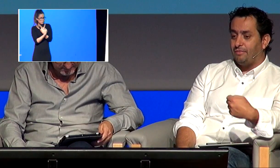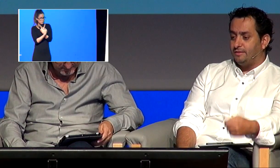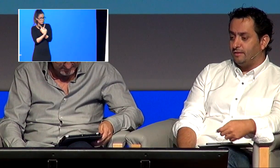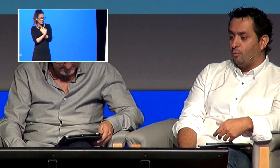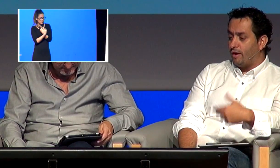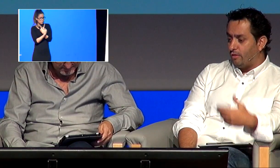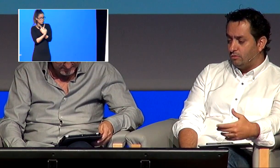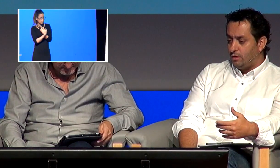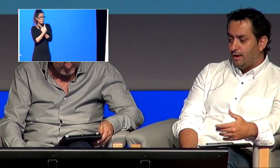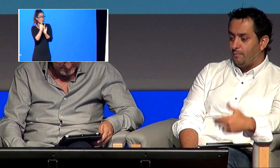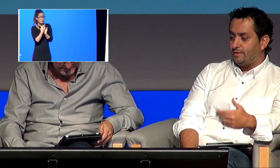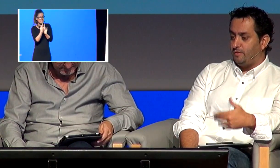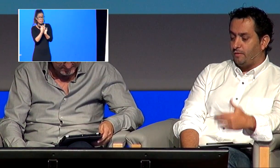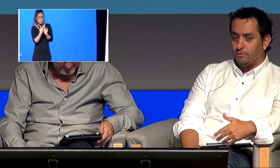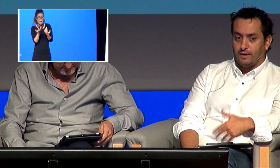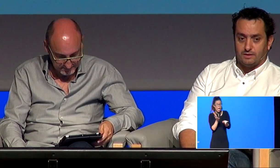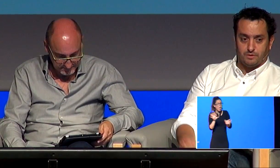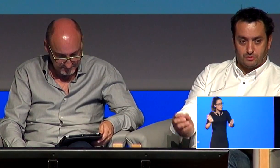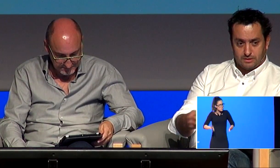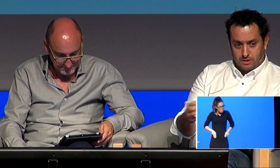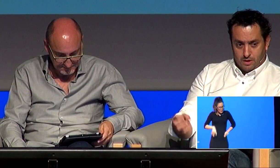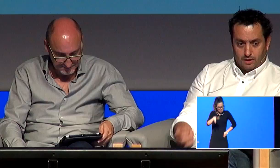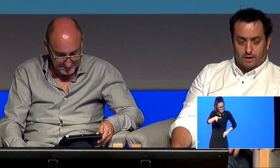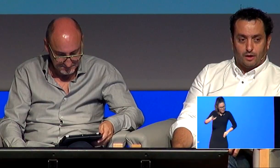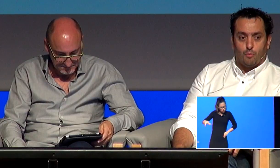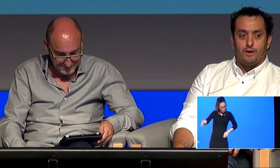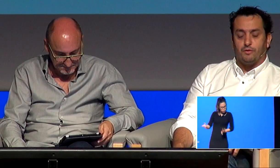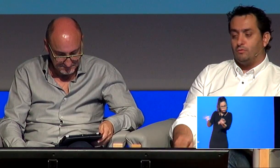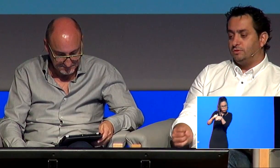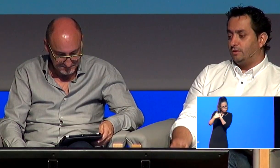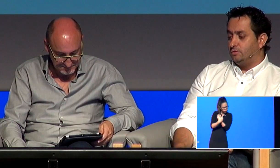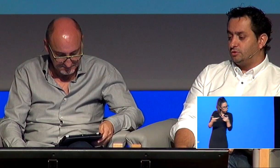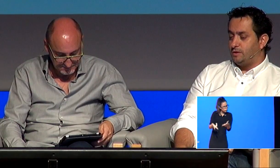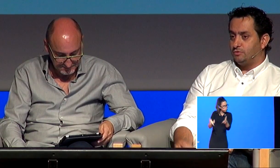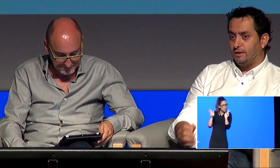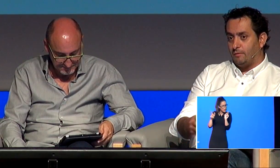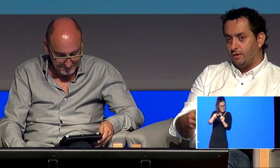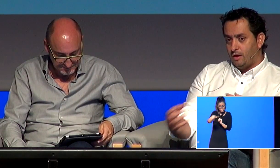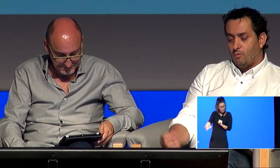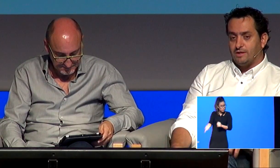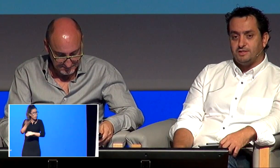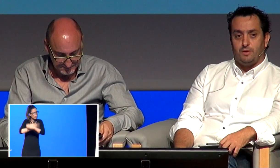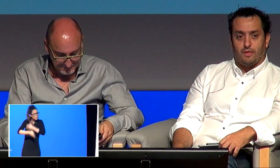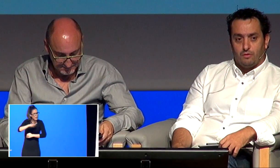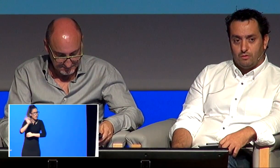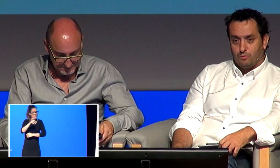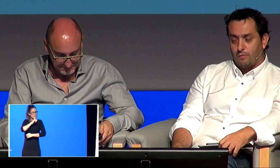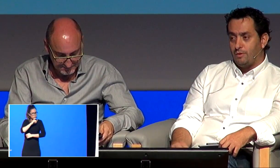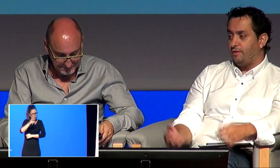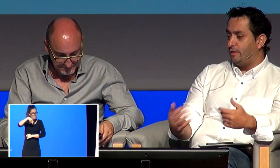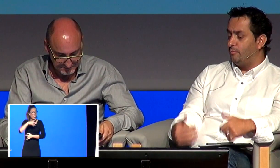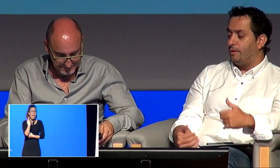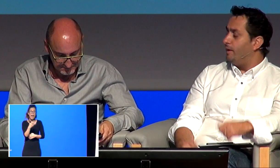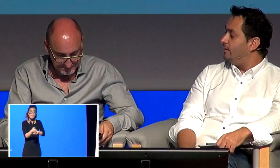que acepte de buen grado la participación de aquellas personas con mayor dificultad, ¿no? Entonces, para eso tiene que haber una sensibilización y